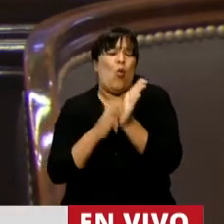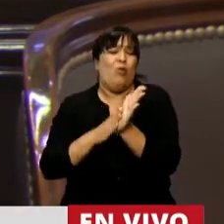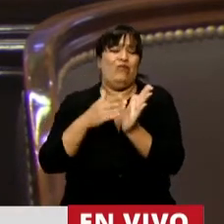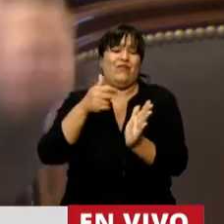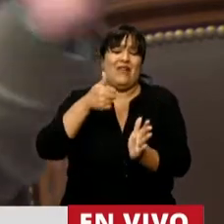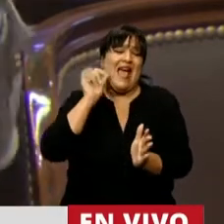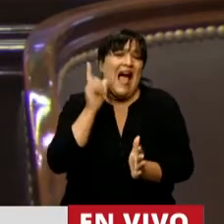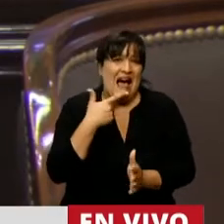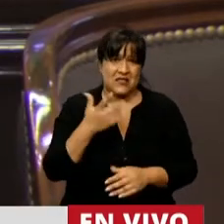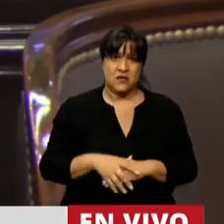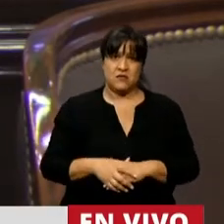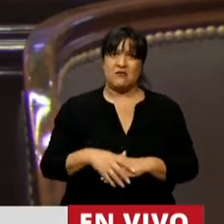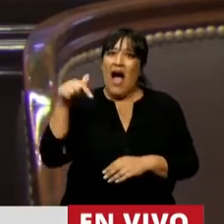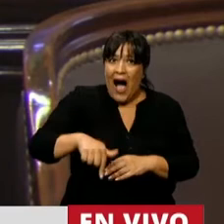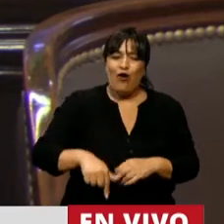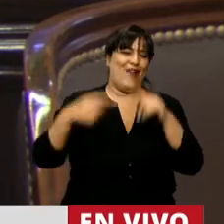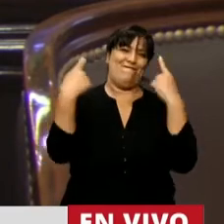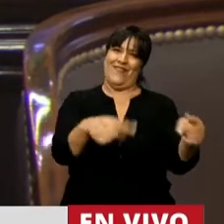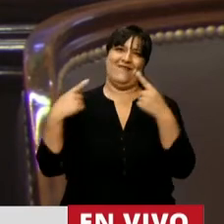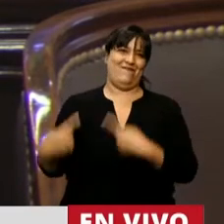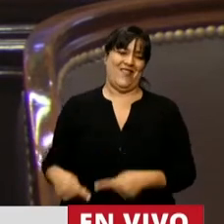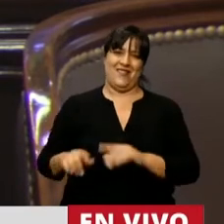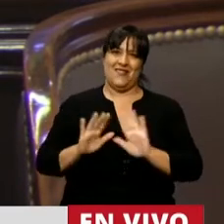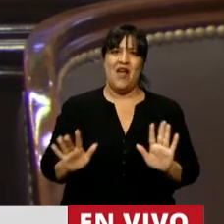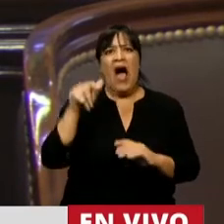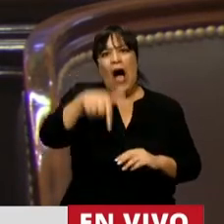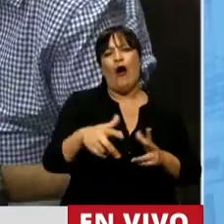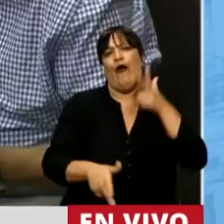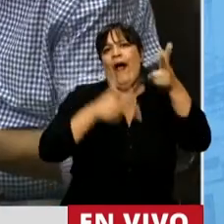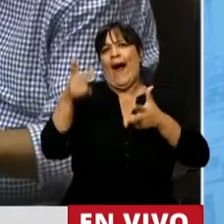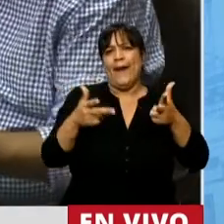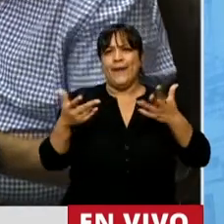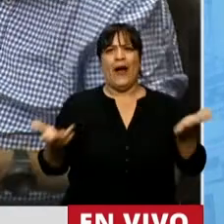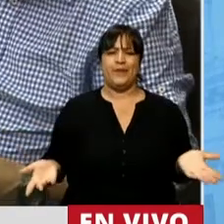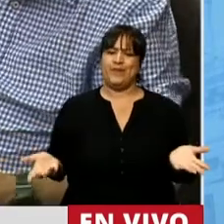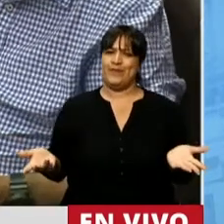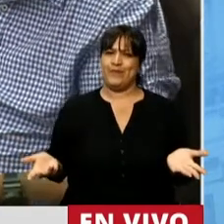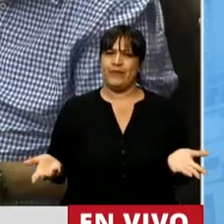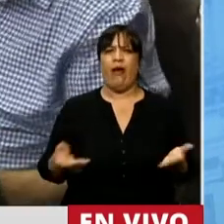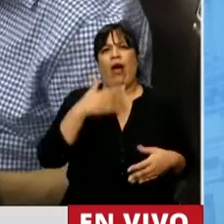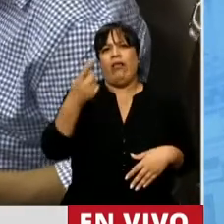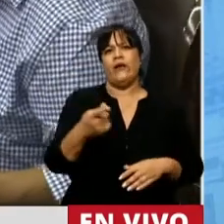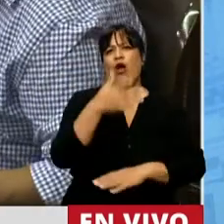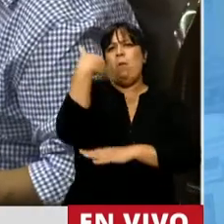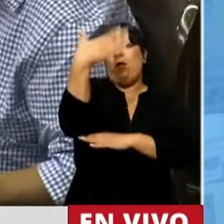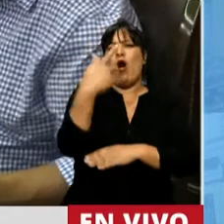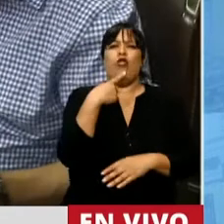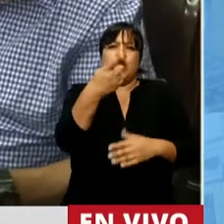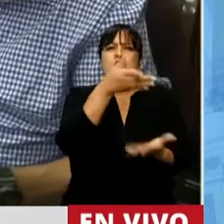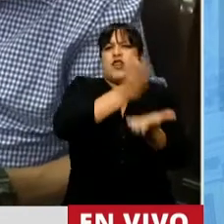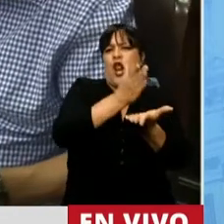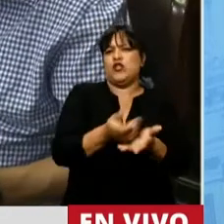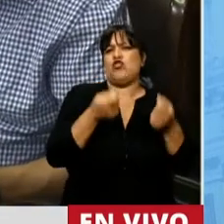mire qué diferencia señor presidente y ahora vienen a hacernos clase de ampliación de